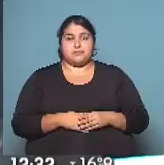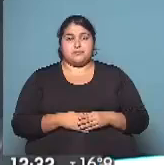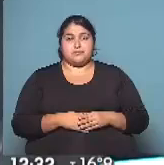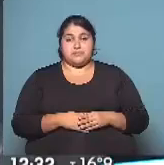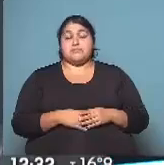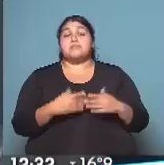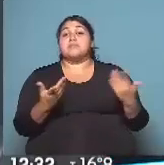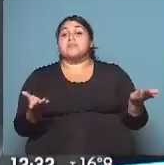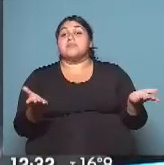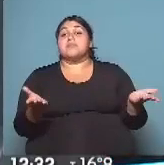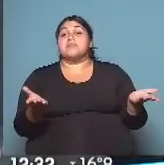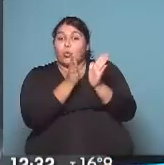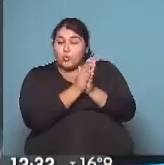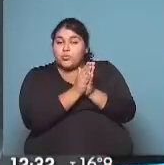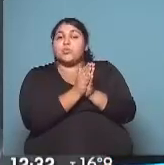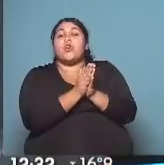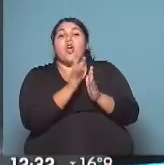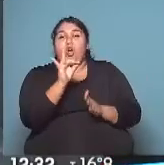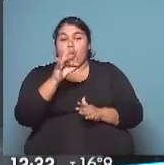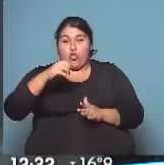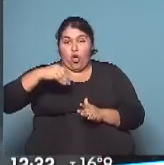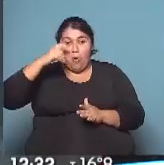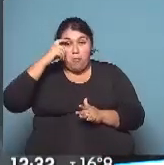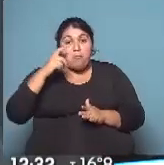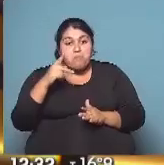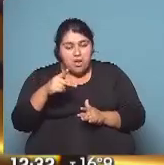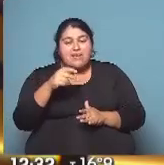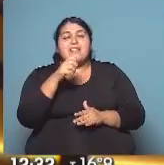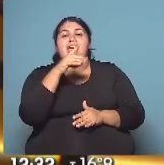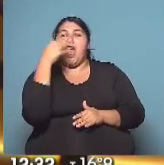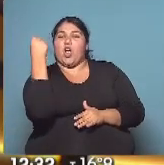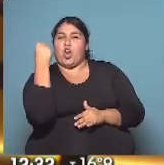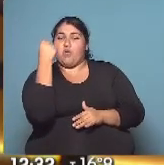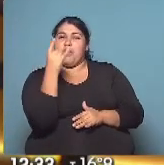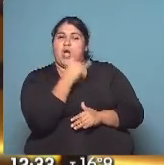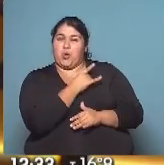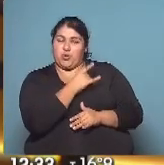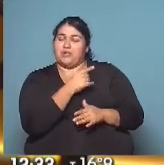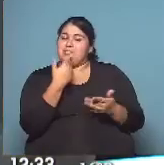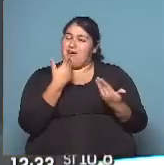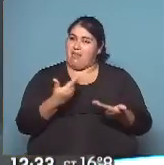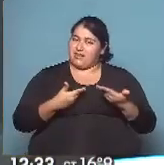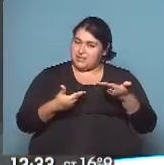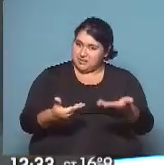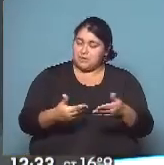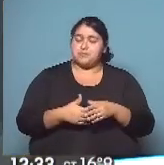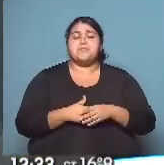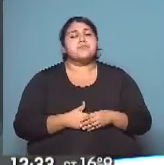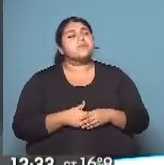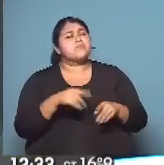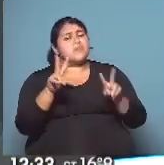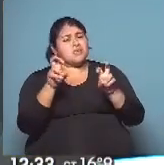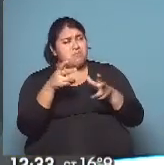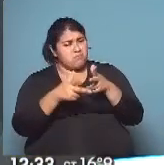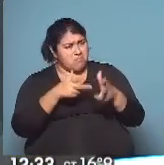Bueno, estamos aquí con Esteban Domé, que él es economista de la UBA. Gracias por venir, Gracias por la Esteban, ¿eh? invitación. Bueno, y vamos a hablar de lo que está